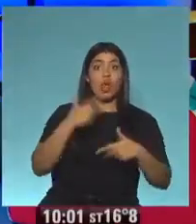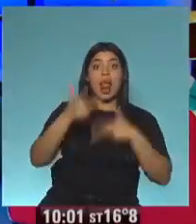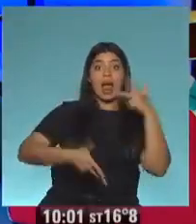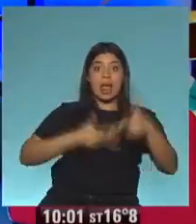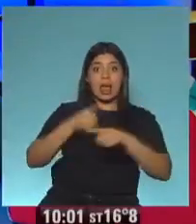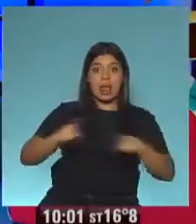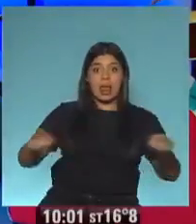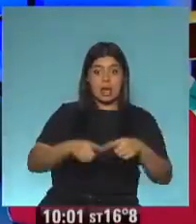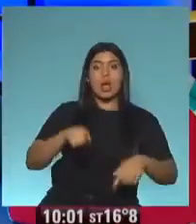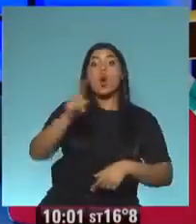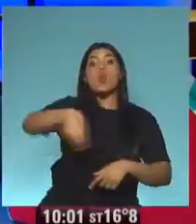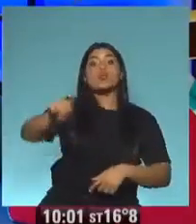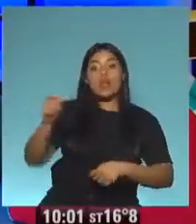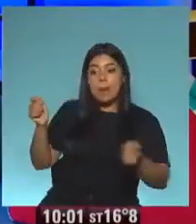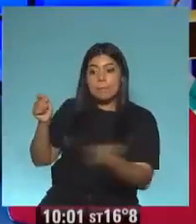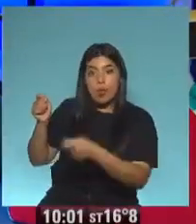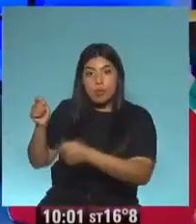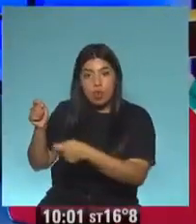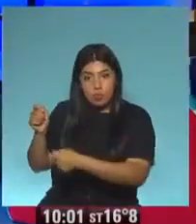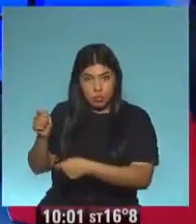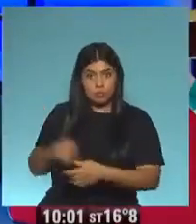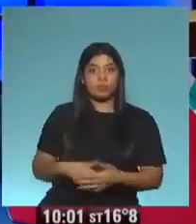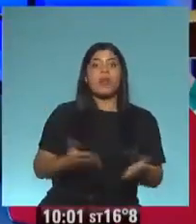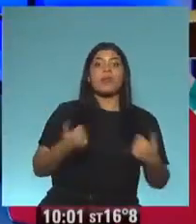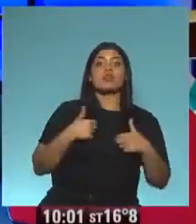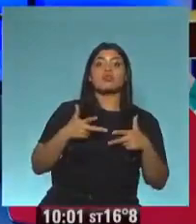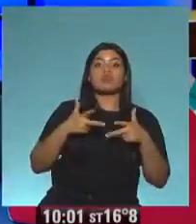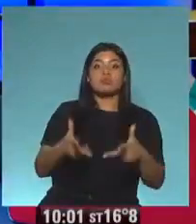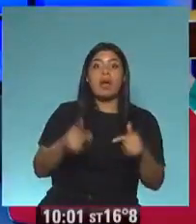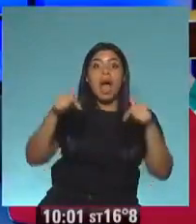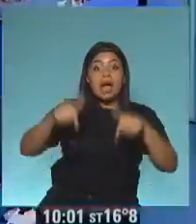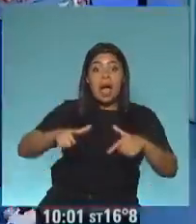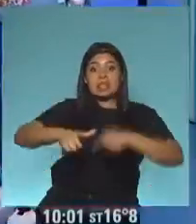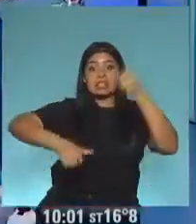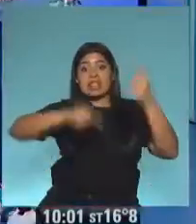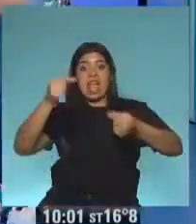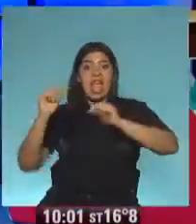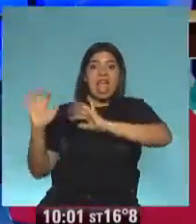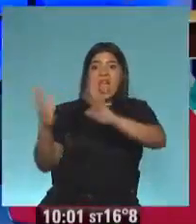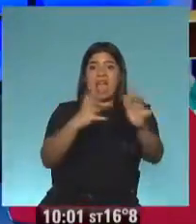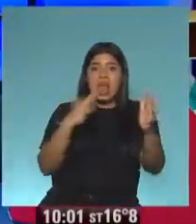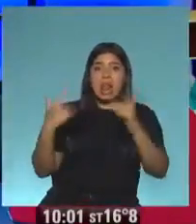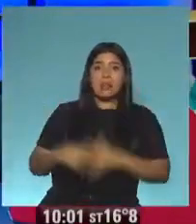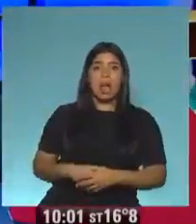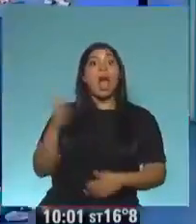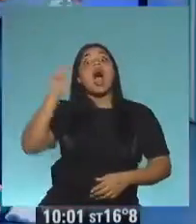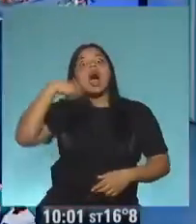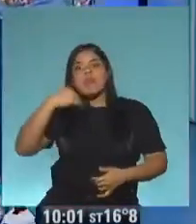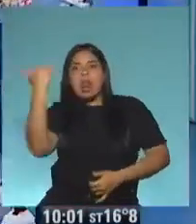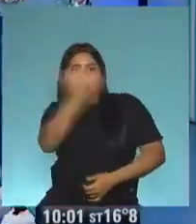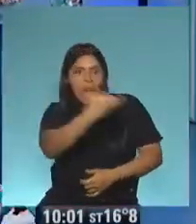van a responder ta, ta, ta. Perfecto. ¿Sí? Mira, digo, en la selva hay